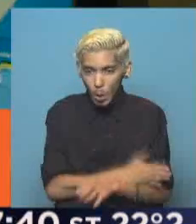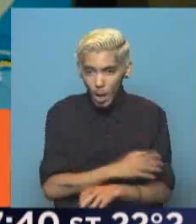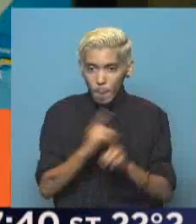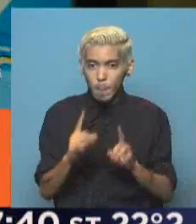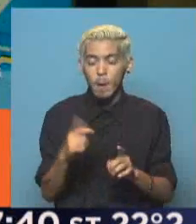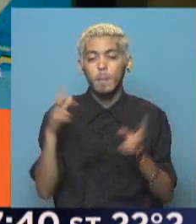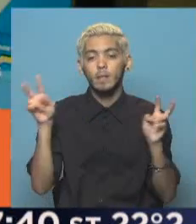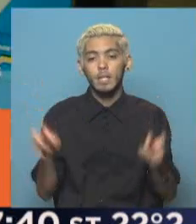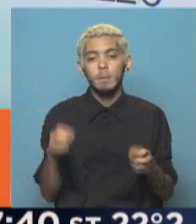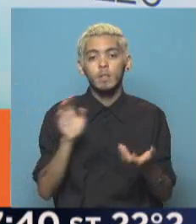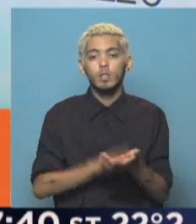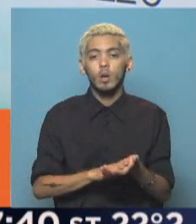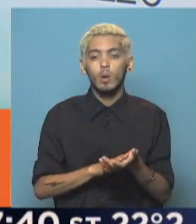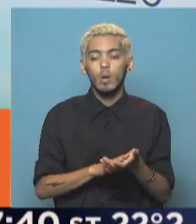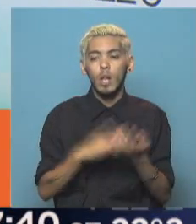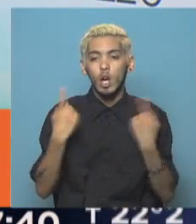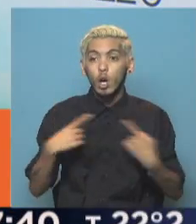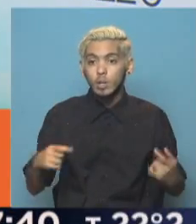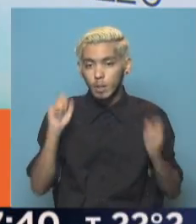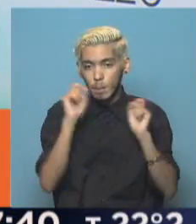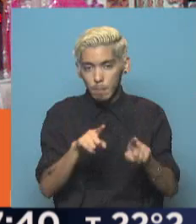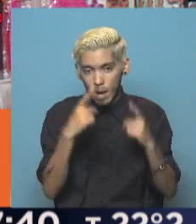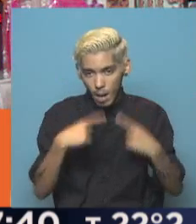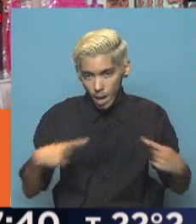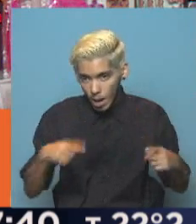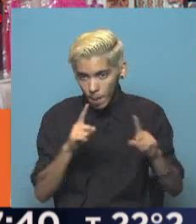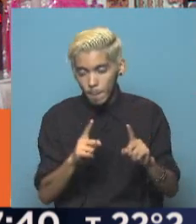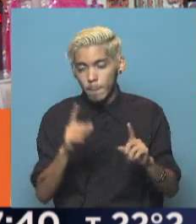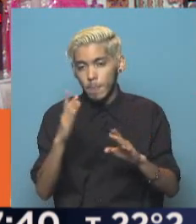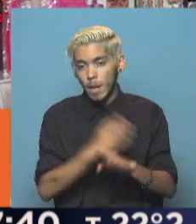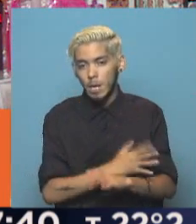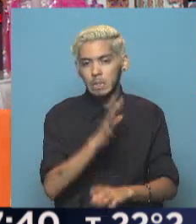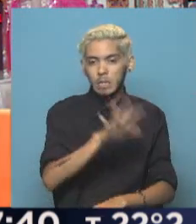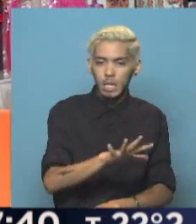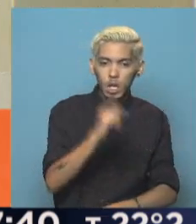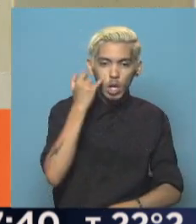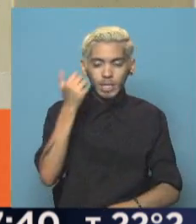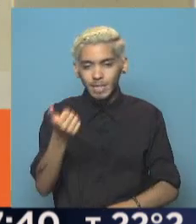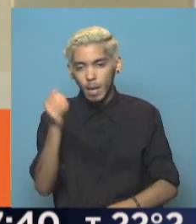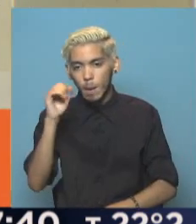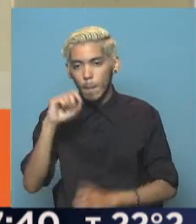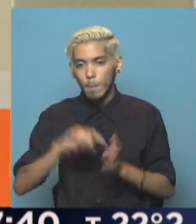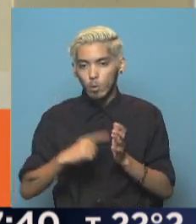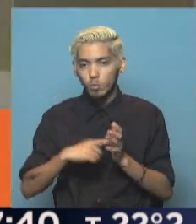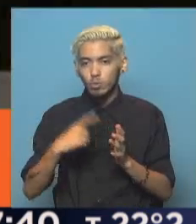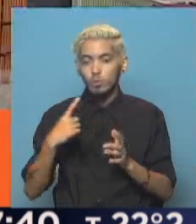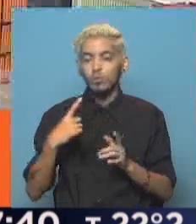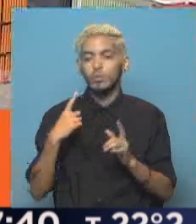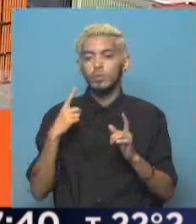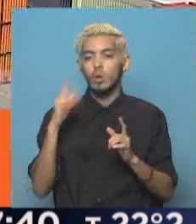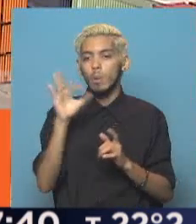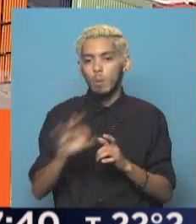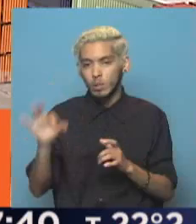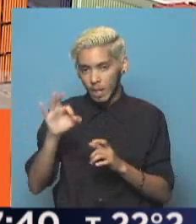el caso de los insumos para esos equipos, la reducción será de entre 5 y 6 puntos porcentuales.